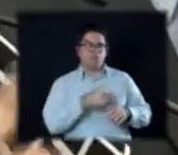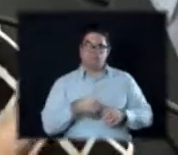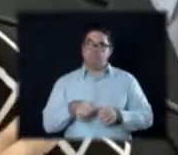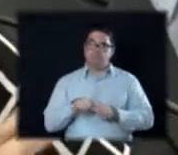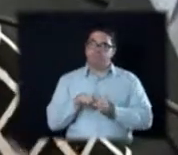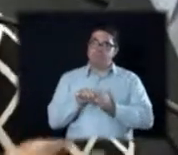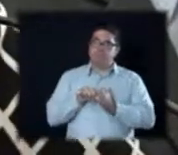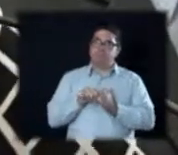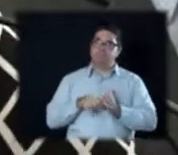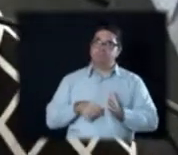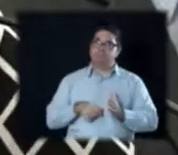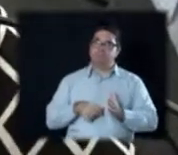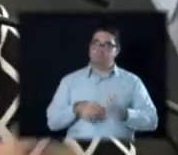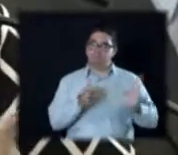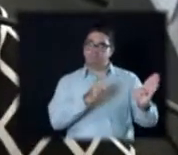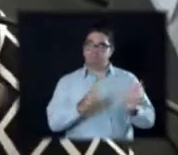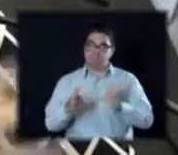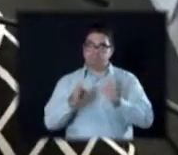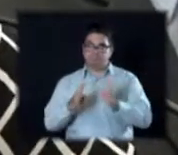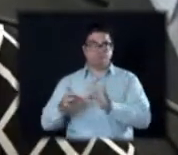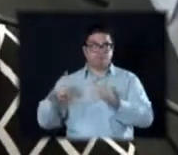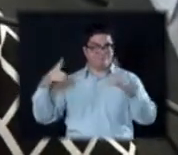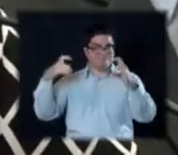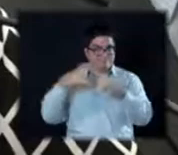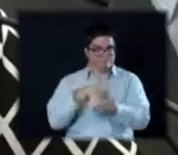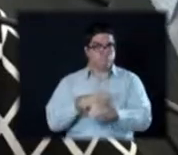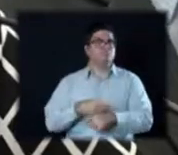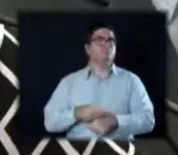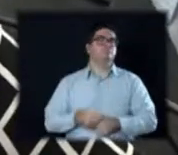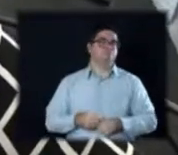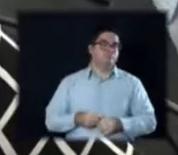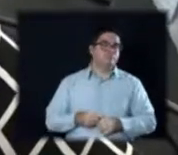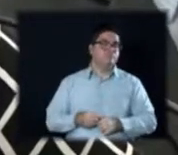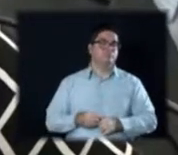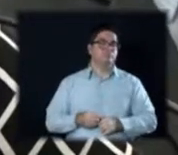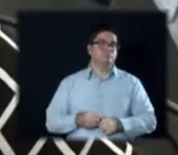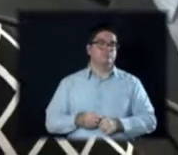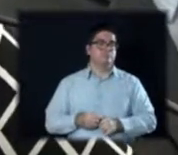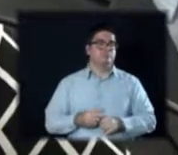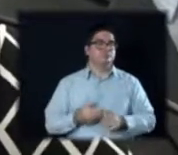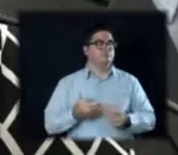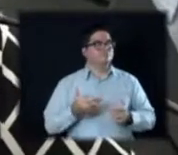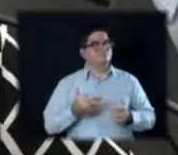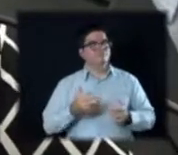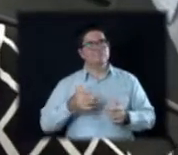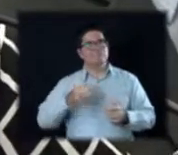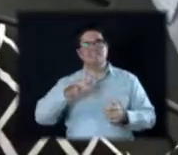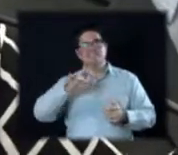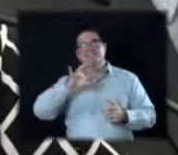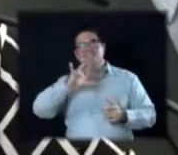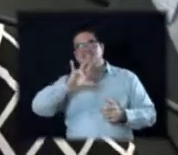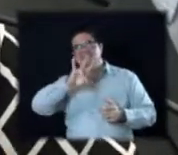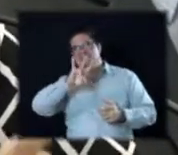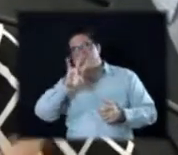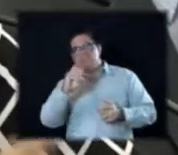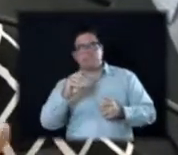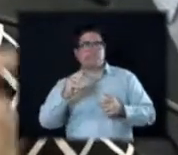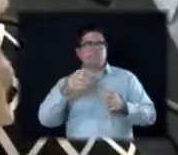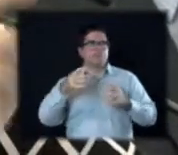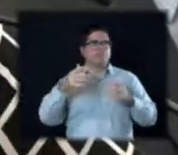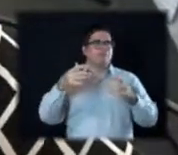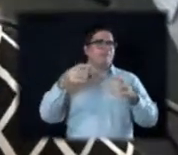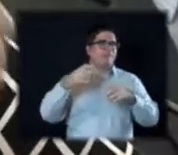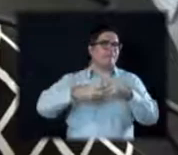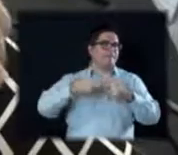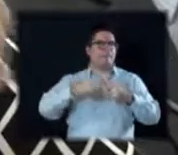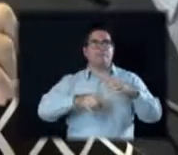el alcohol, y él estaba impresionado de cuán complicado era este problema. Estamos hablando, no recuerdo, eso me parece que eran como más de